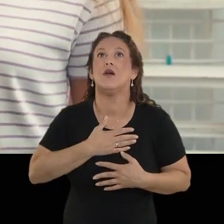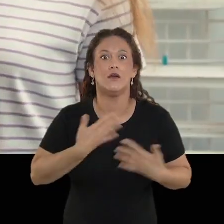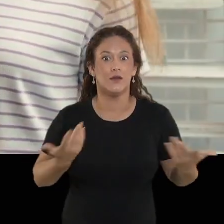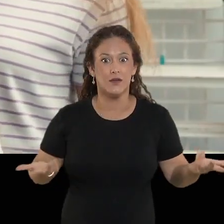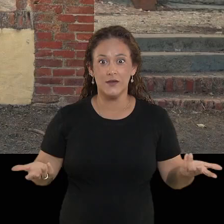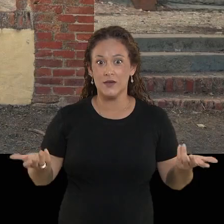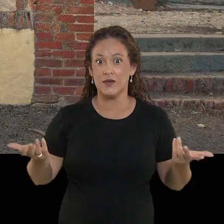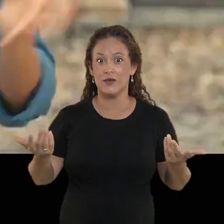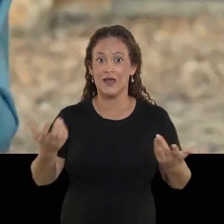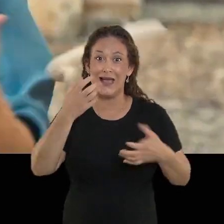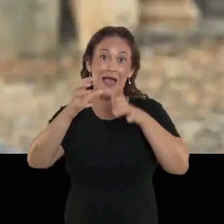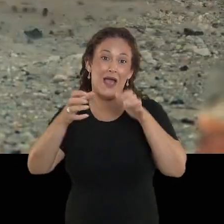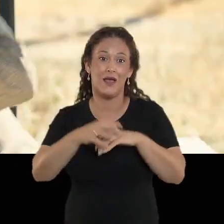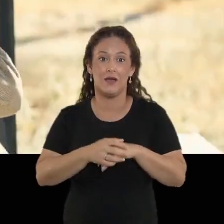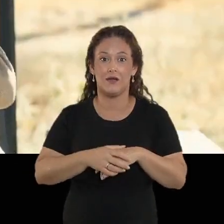¡Dios mío!